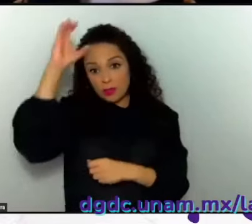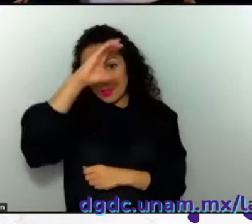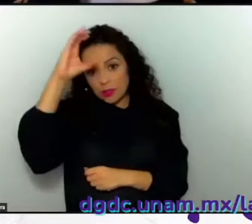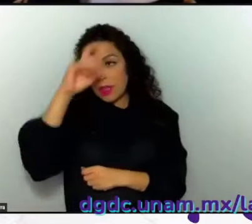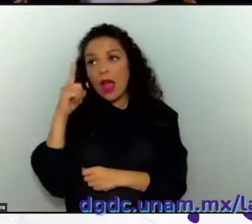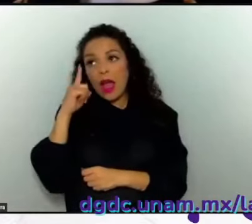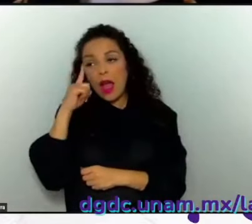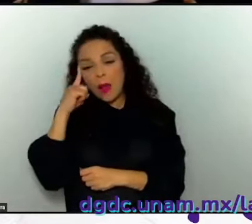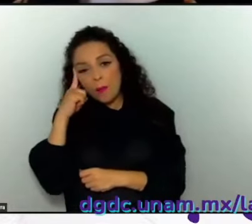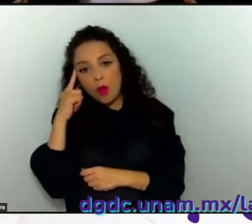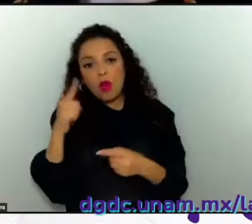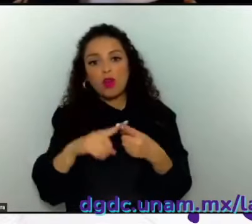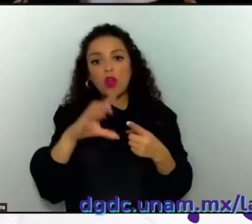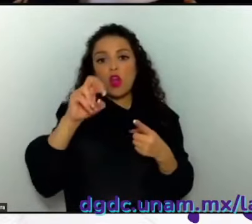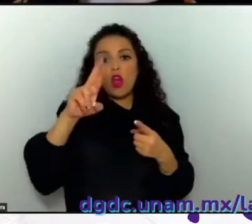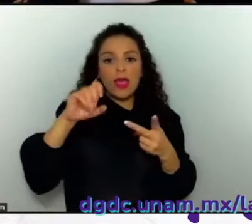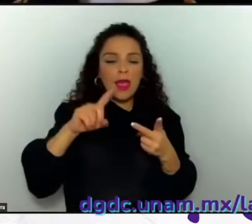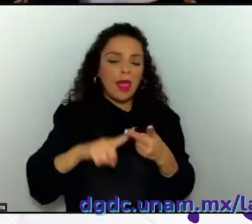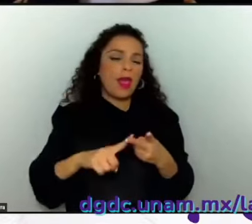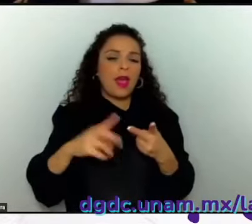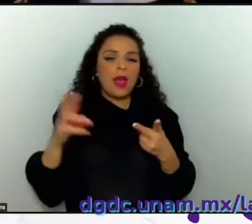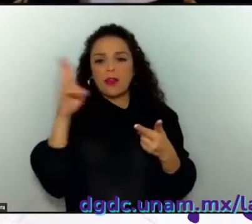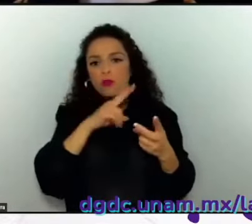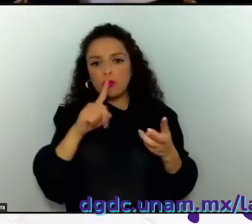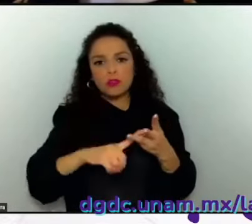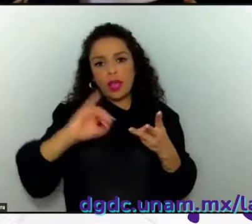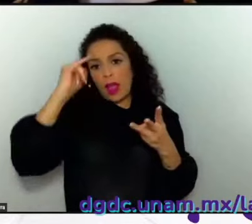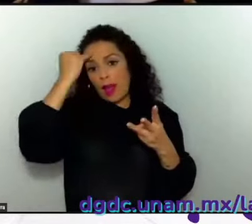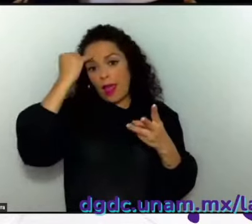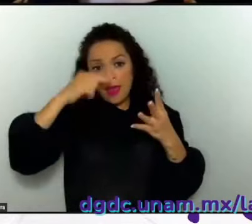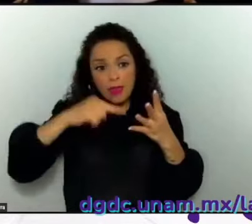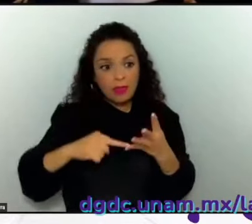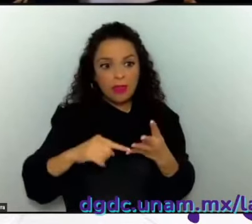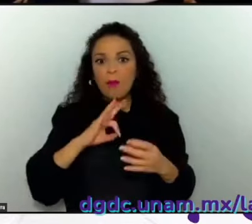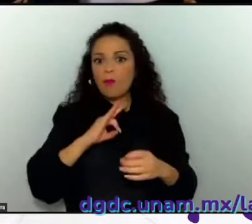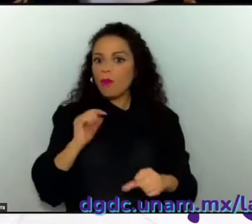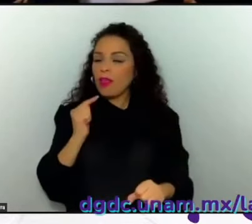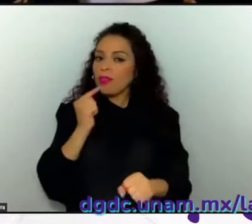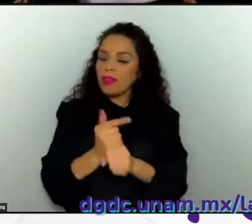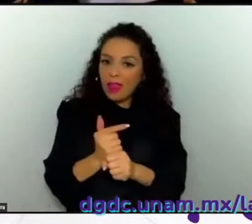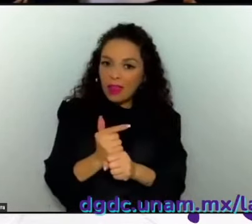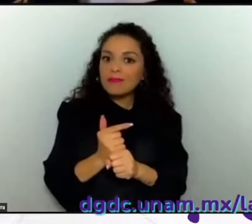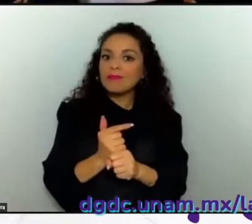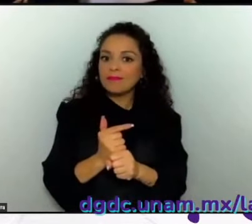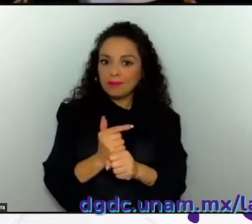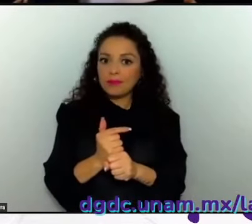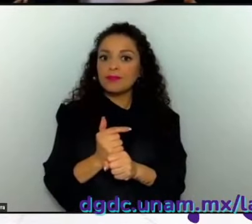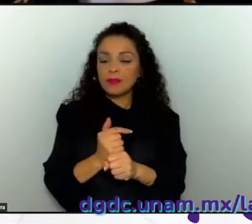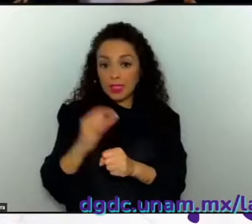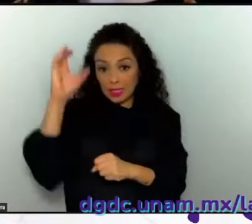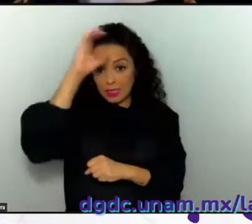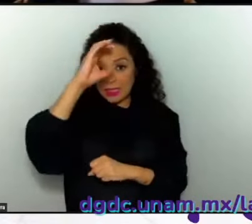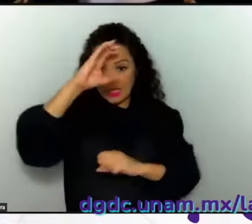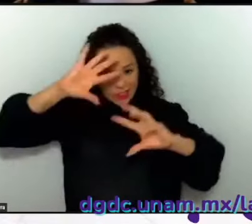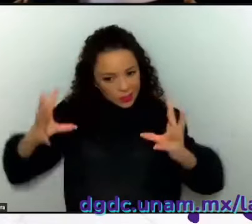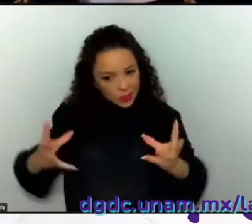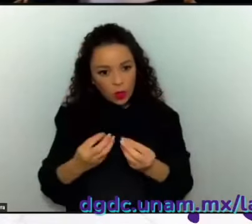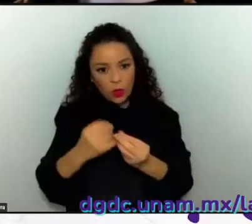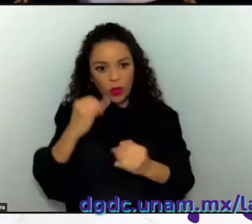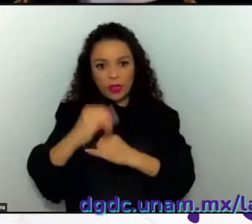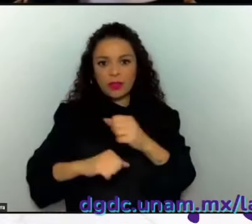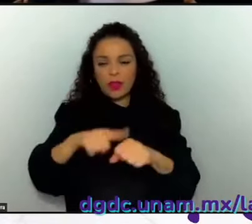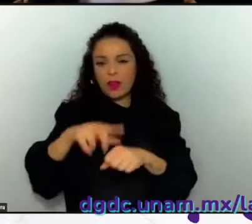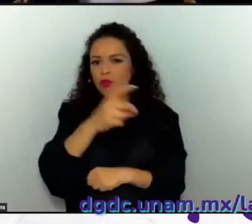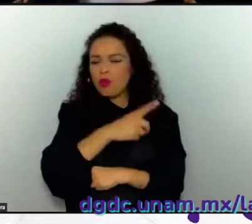en la India. Y que podamos darnos cuenta que la ciencia en el sentido es internacional y que no nos pongamos trabas de tipo sociológico, de